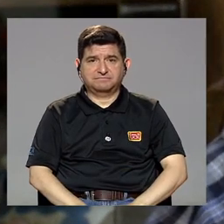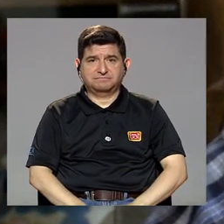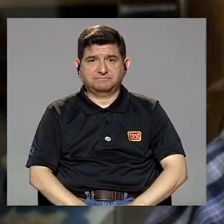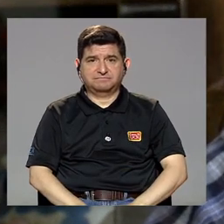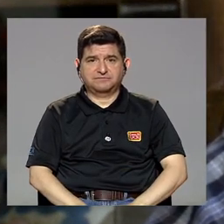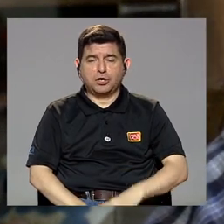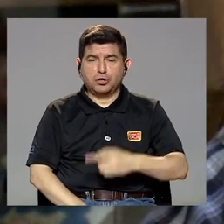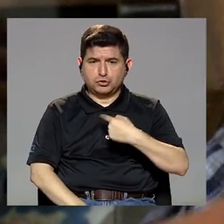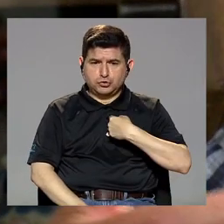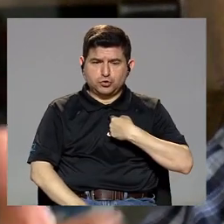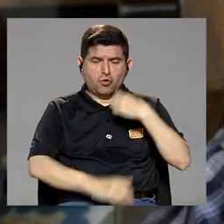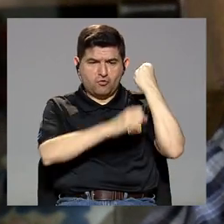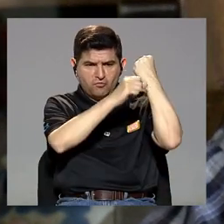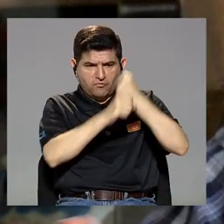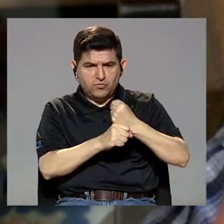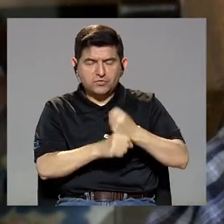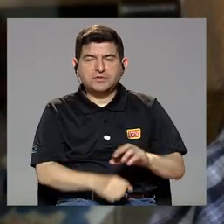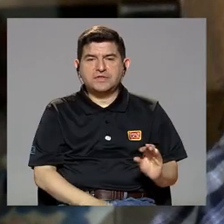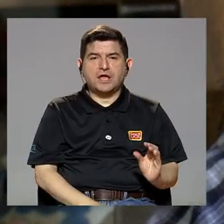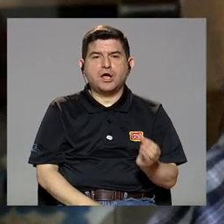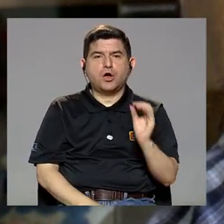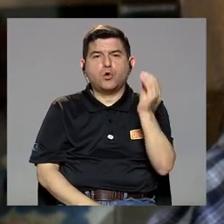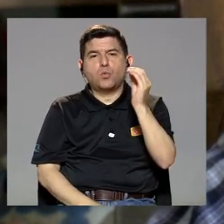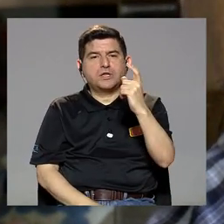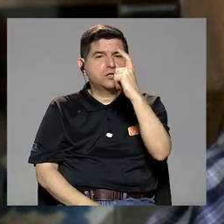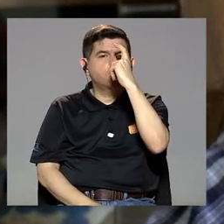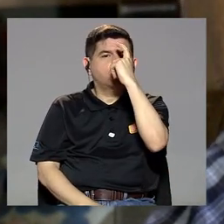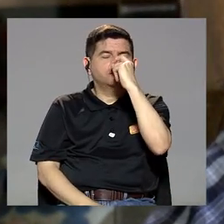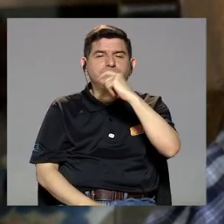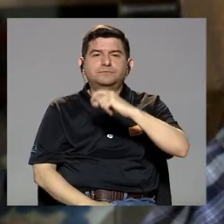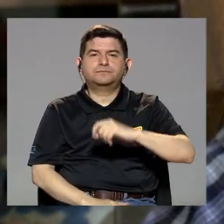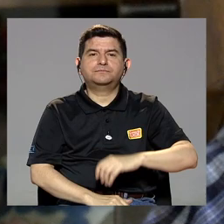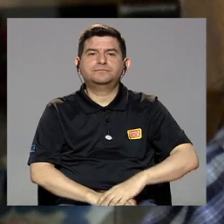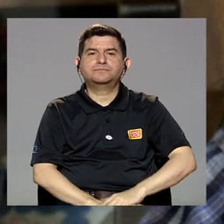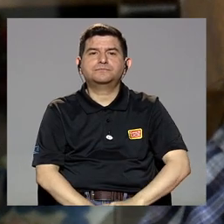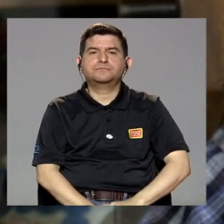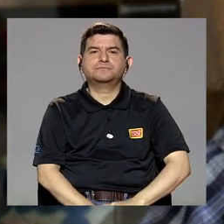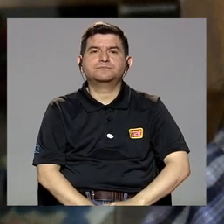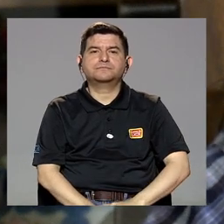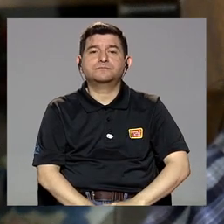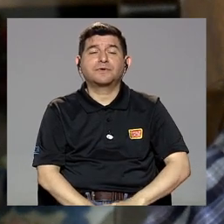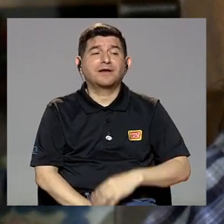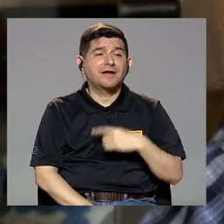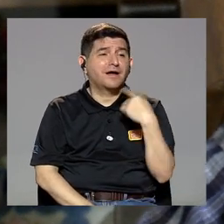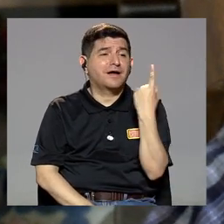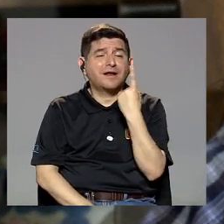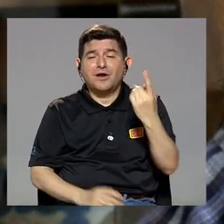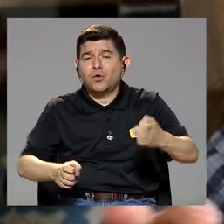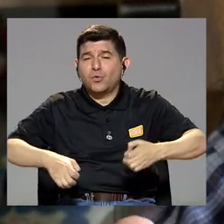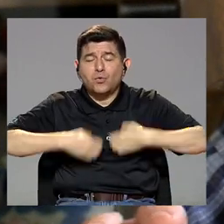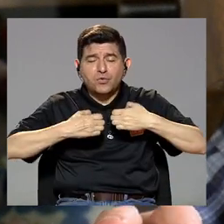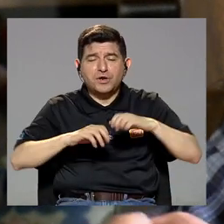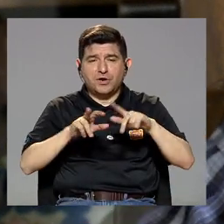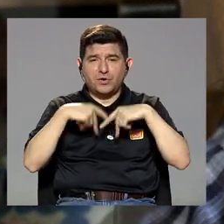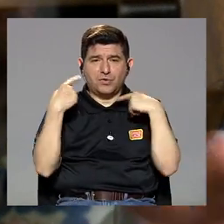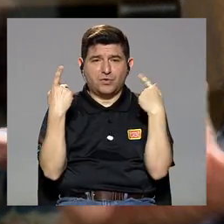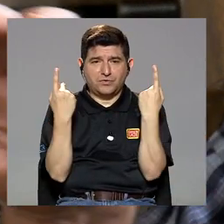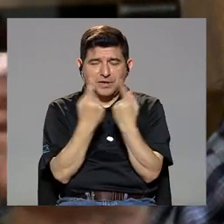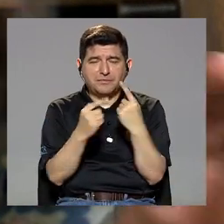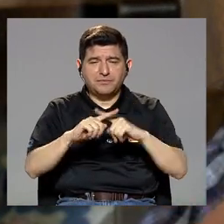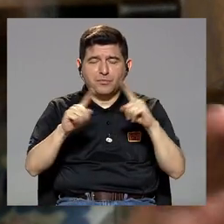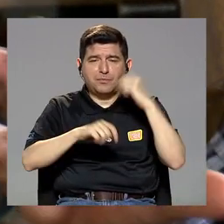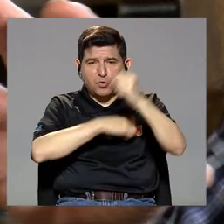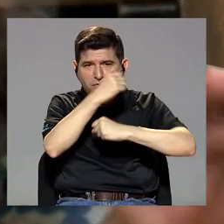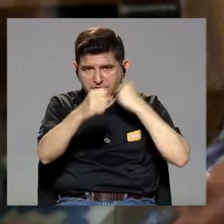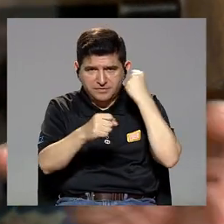yo funde la juventud calderonista que era lo único que existía el partido durante varios años y